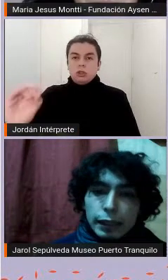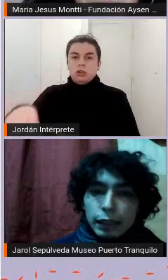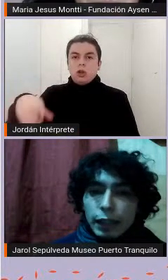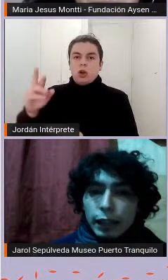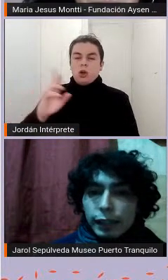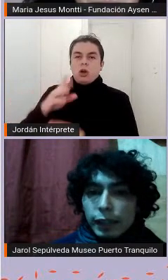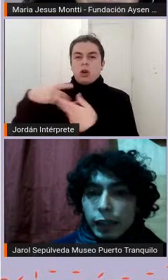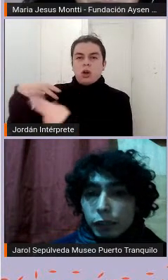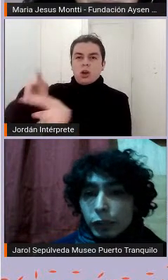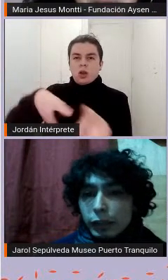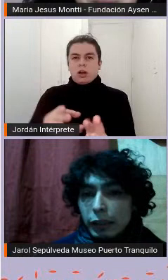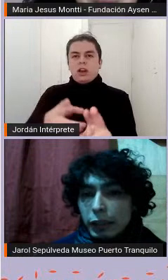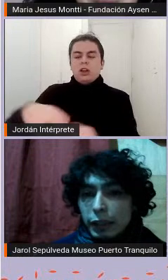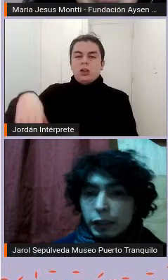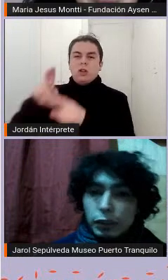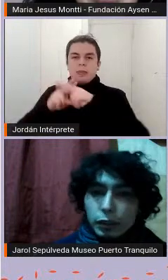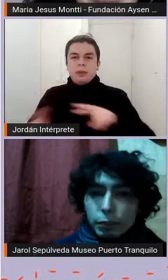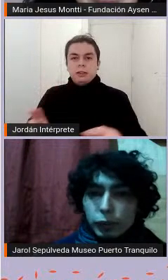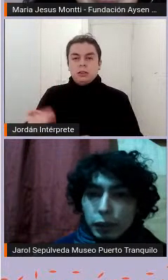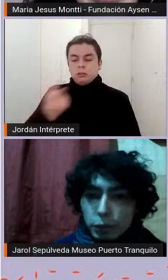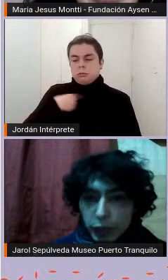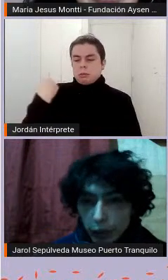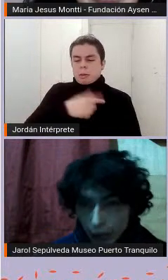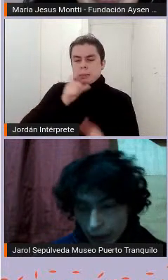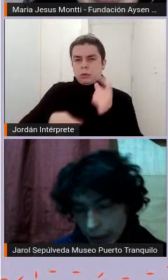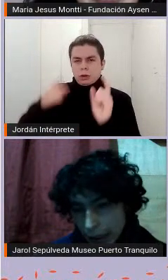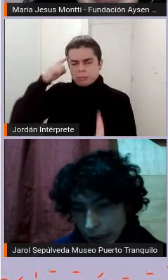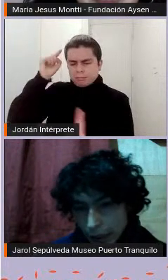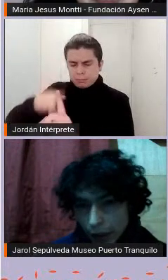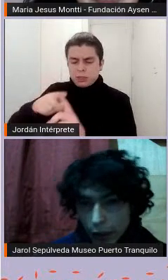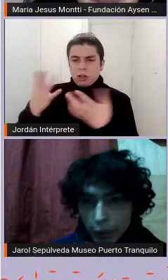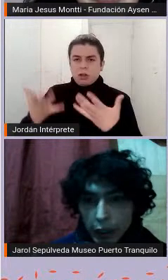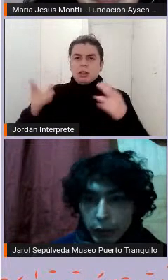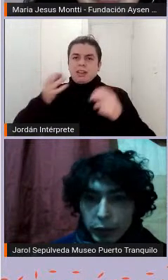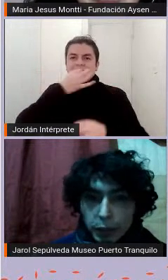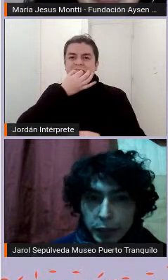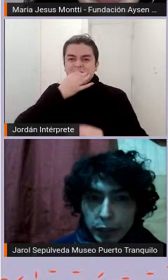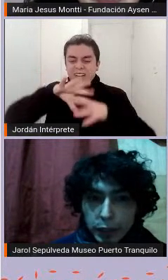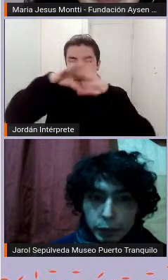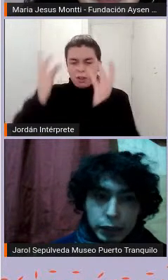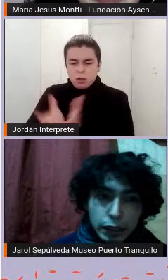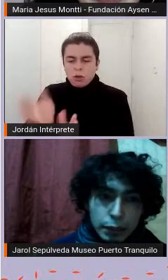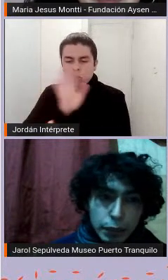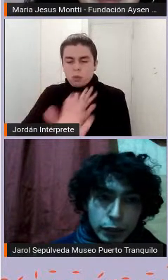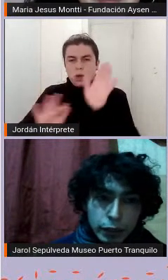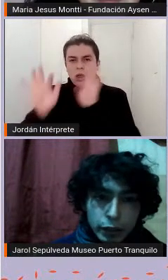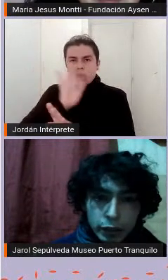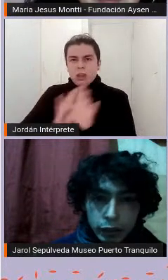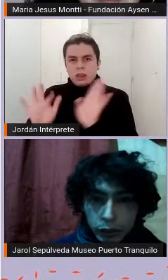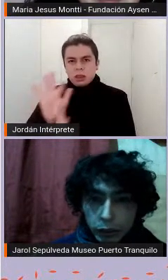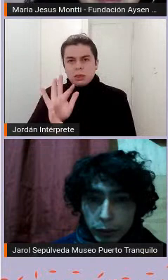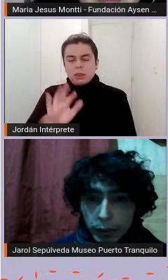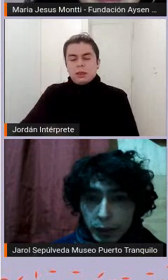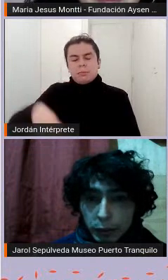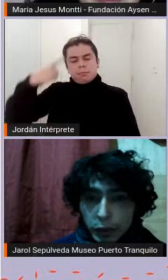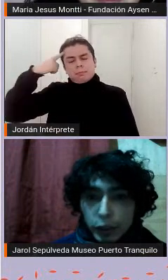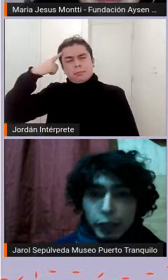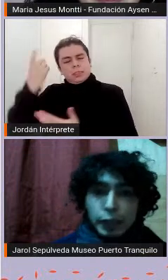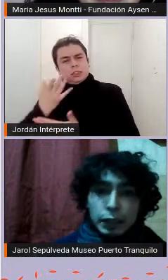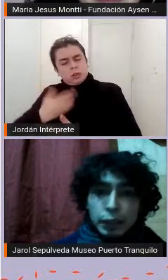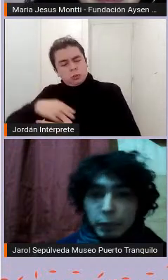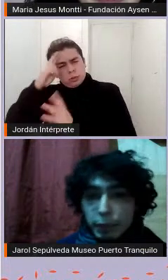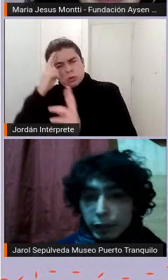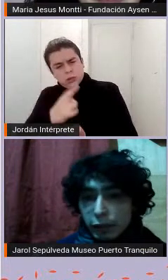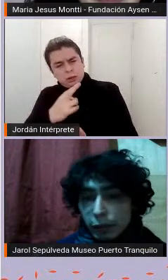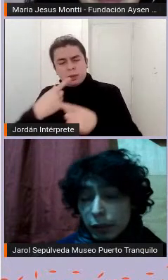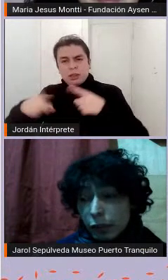apunta a trabajar hacia la sustentabilidad, ¿cierto? Impulsando proyectos que tengan que ver con el cuidado del medio ambiente, puesta en valor de los distintos tipos de patrimonio